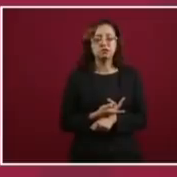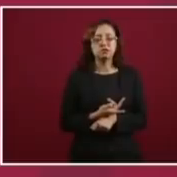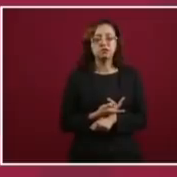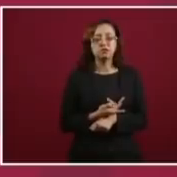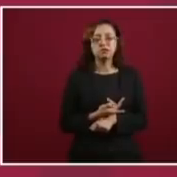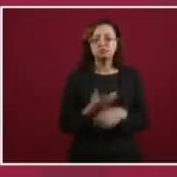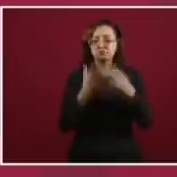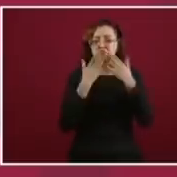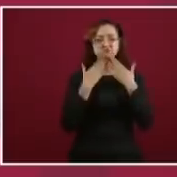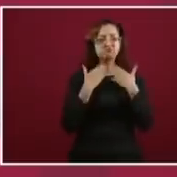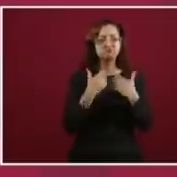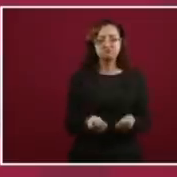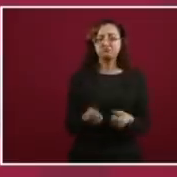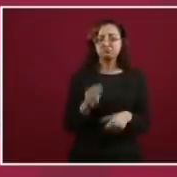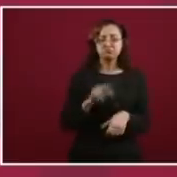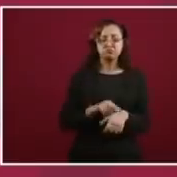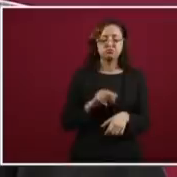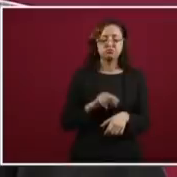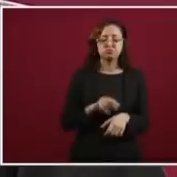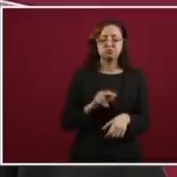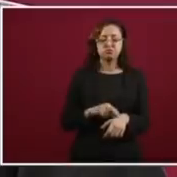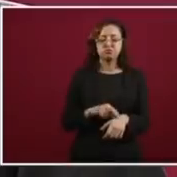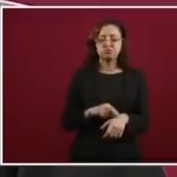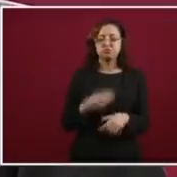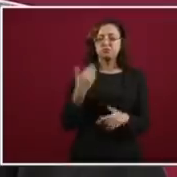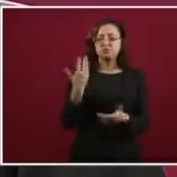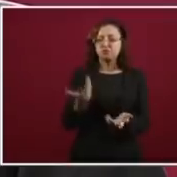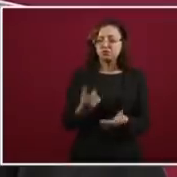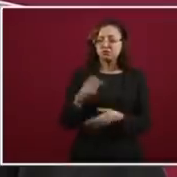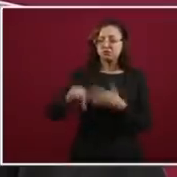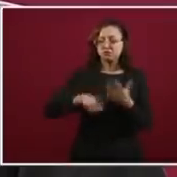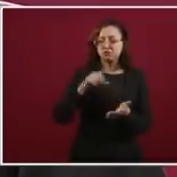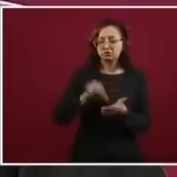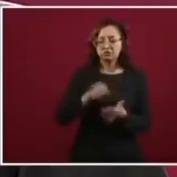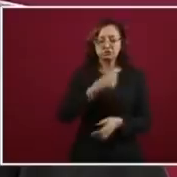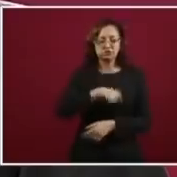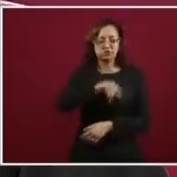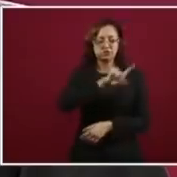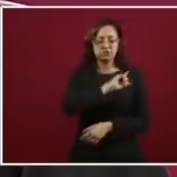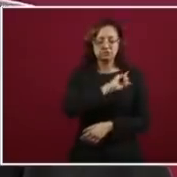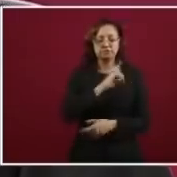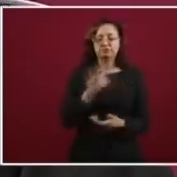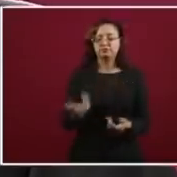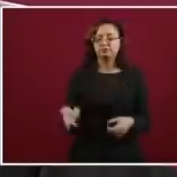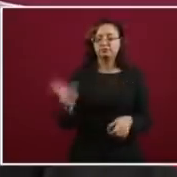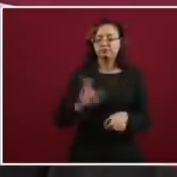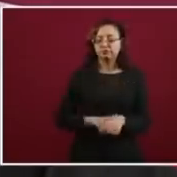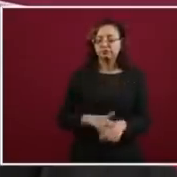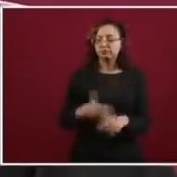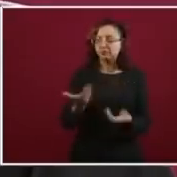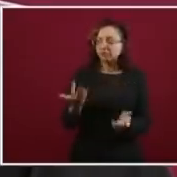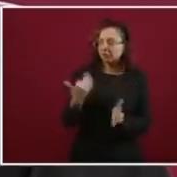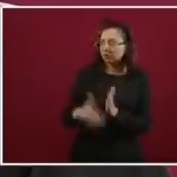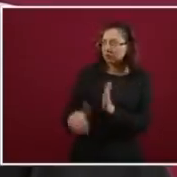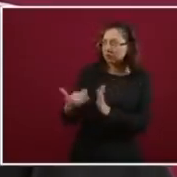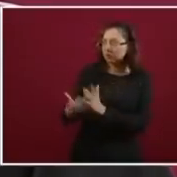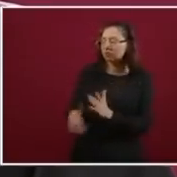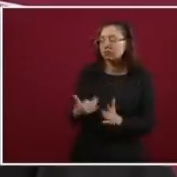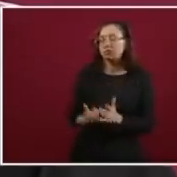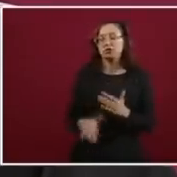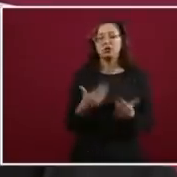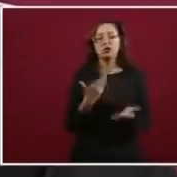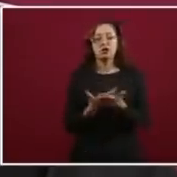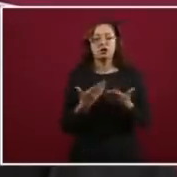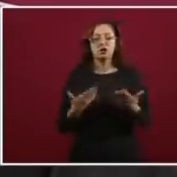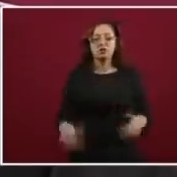carecía de médicos en centros de salud en hospitales entonces todo esto es lo que estamos atendiendo